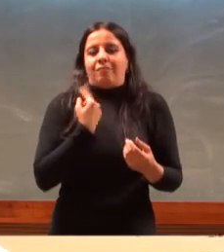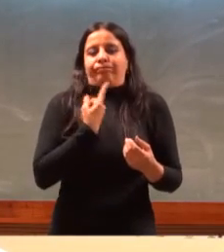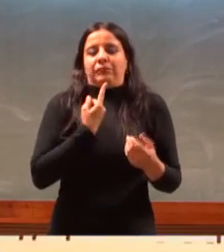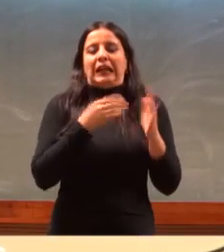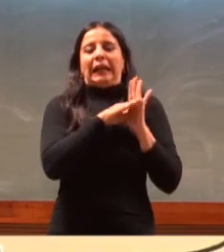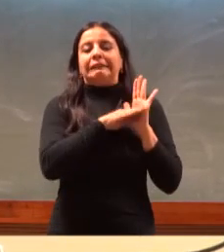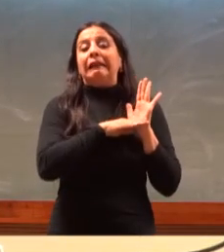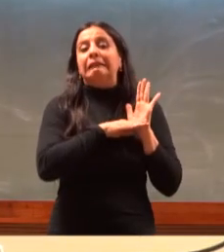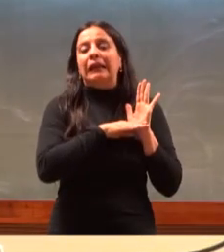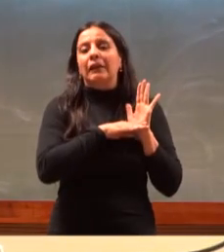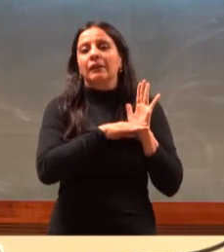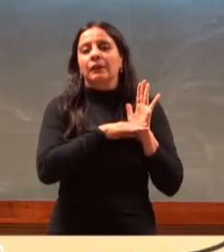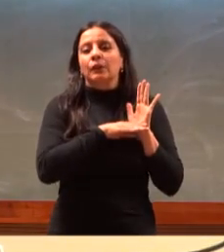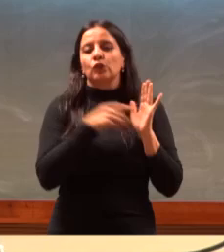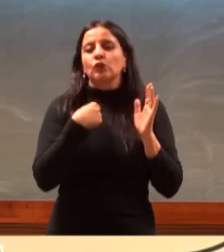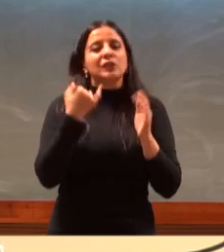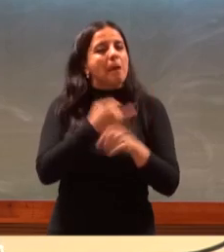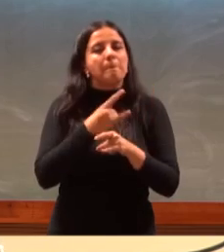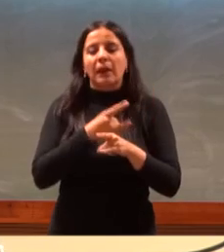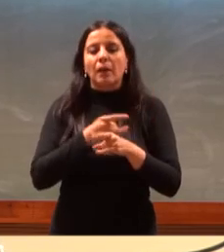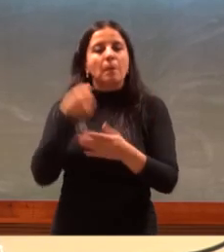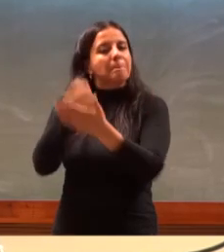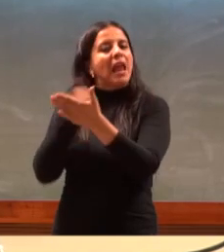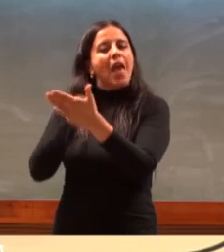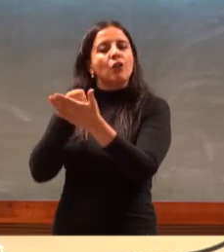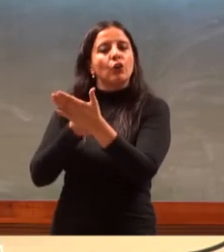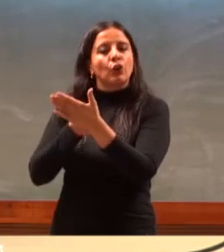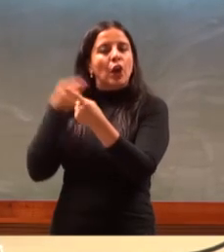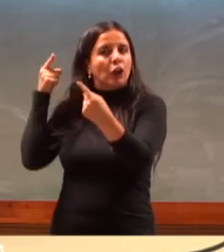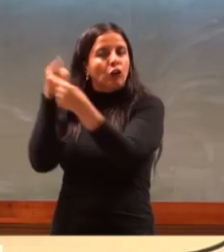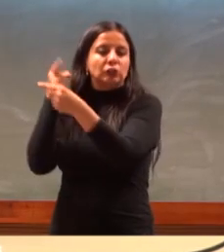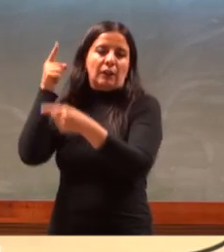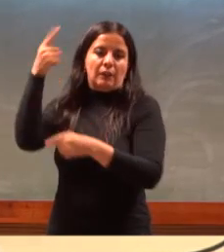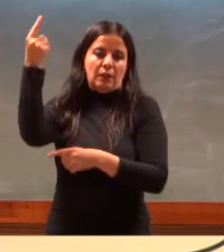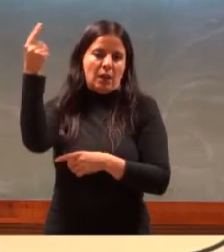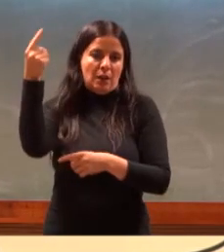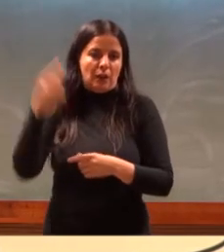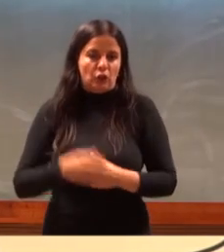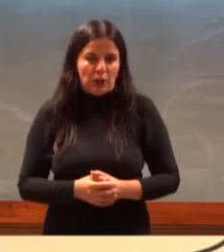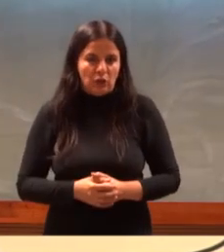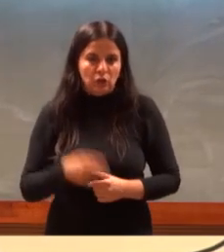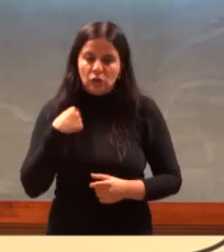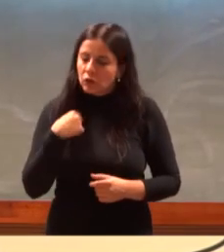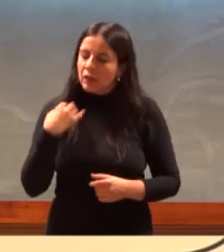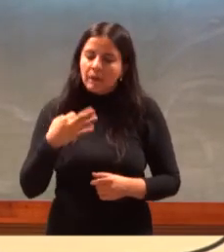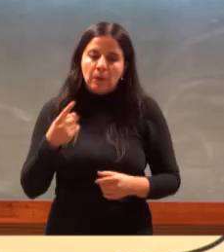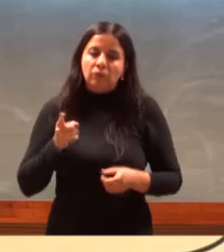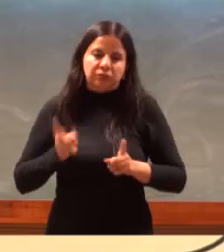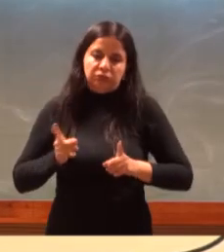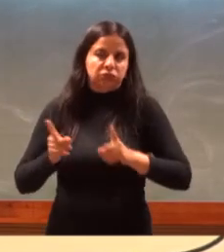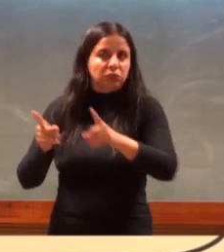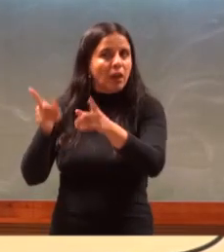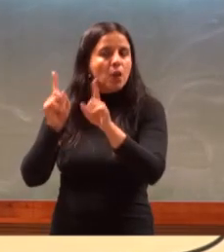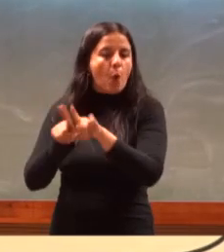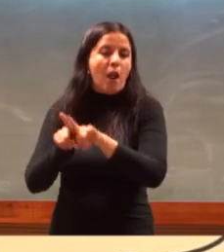que pelear contra el electorado esta facultad se ha caracterizado por una oposición que es muy buena oposición y yo creo que tenemos que seguir manteniendo lo mismo y como les digo seguir